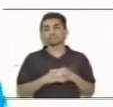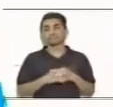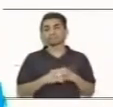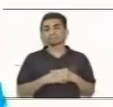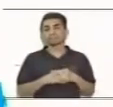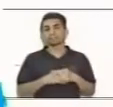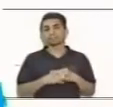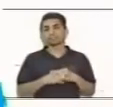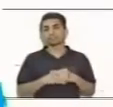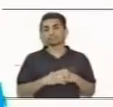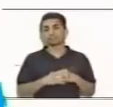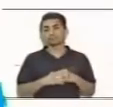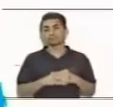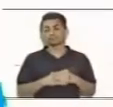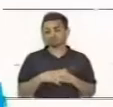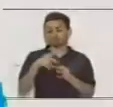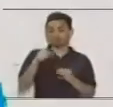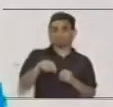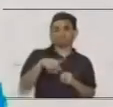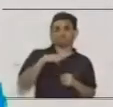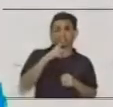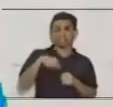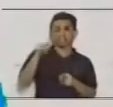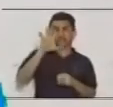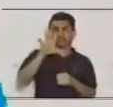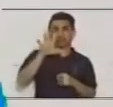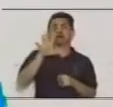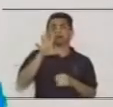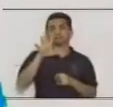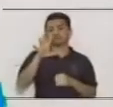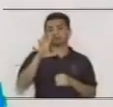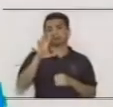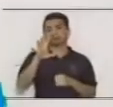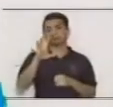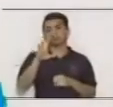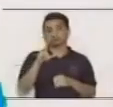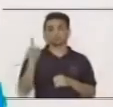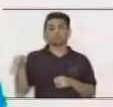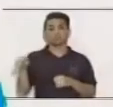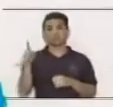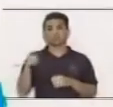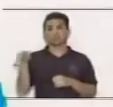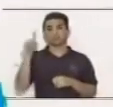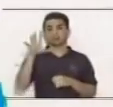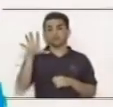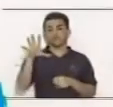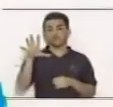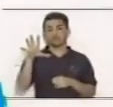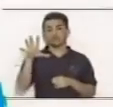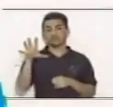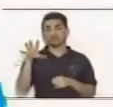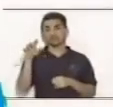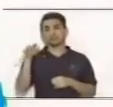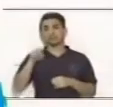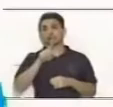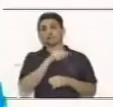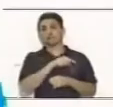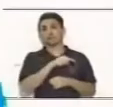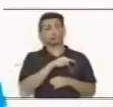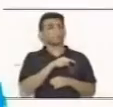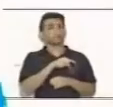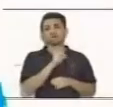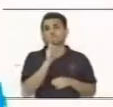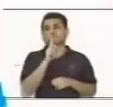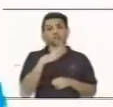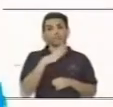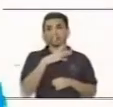Empecemos de aquí para acá. Este tiene quinta. Muy bien. Este tiene quinta. Muy bien. Pero este